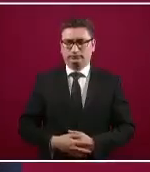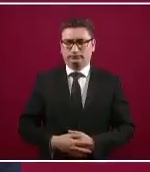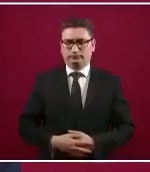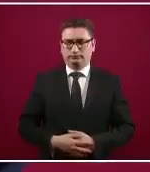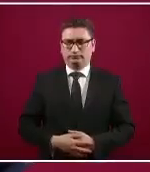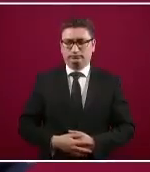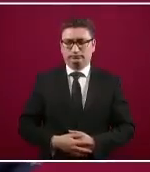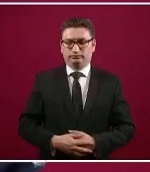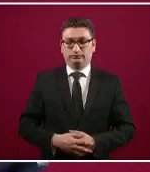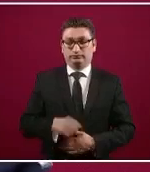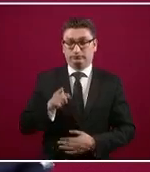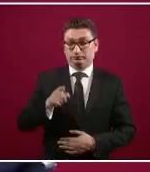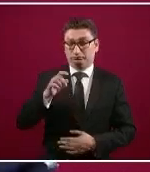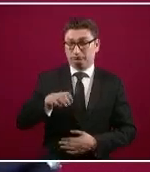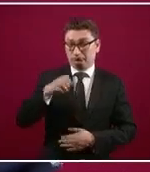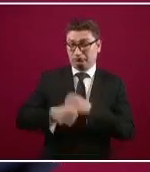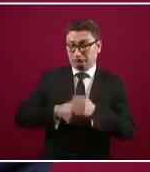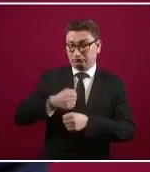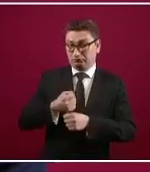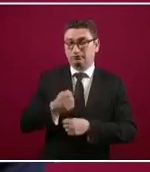o sea, a los 40 años.